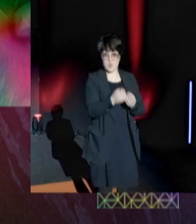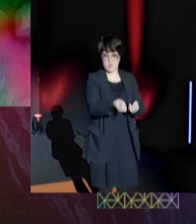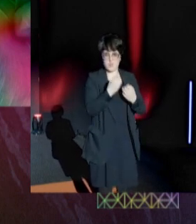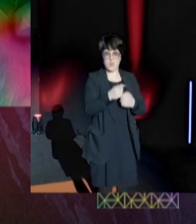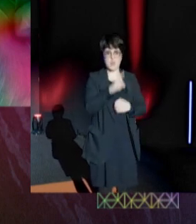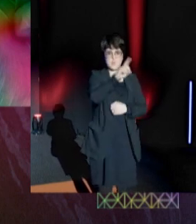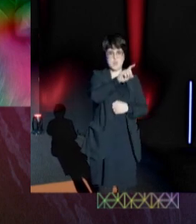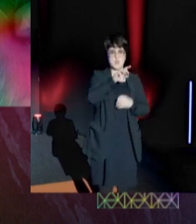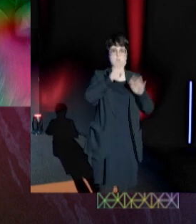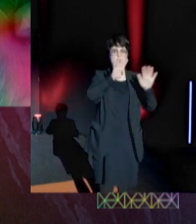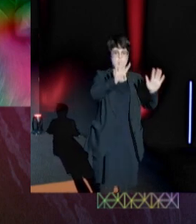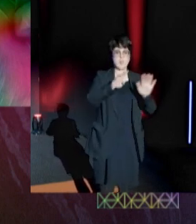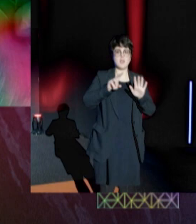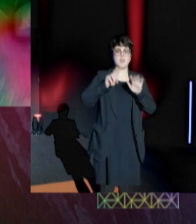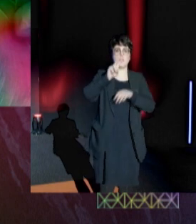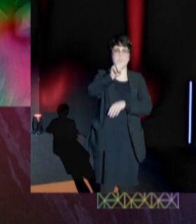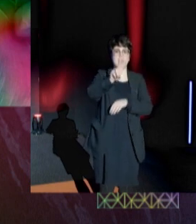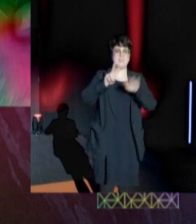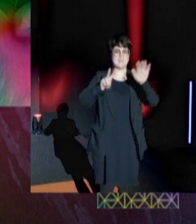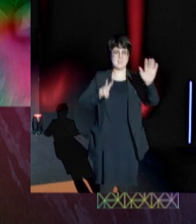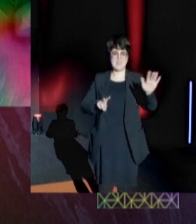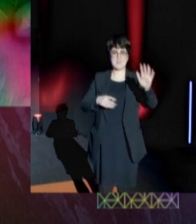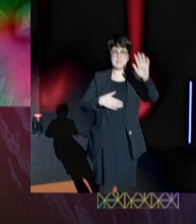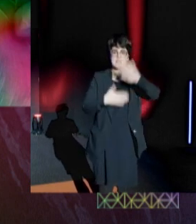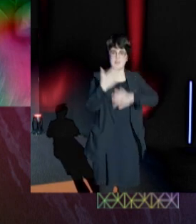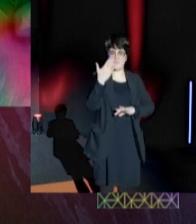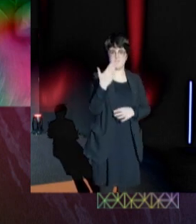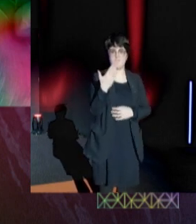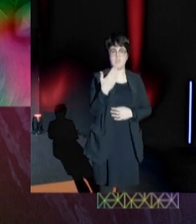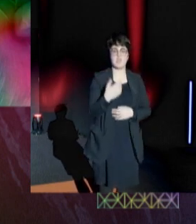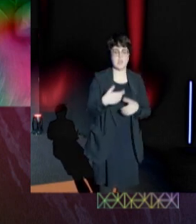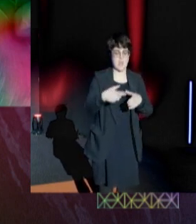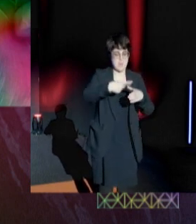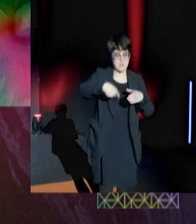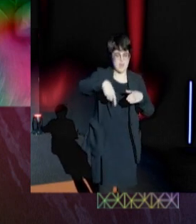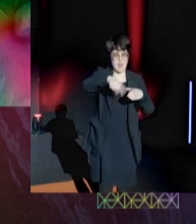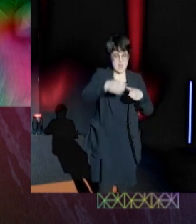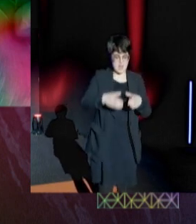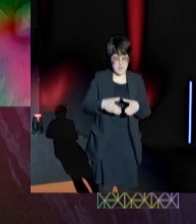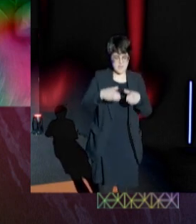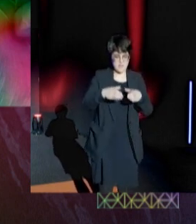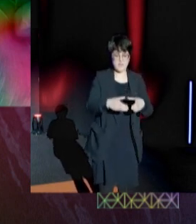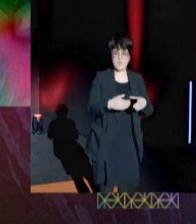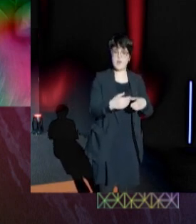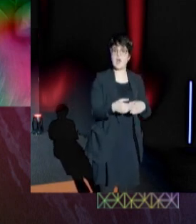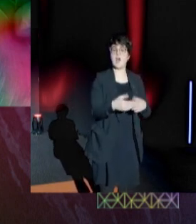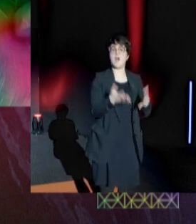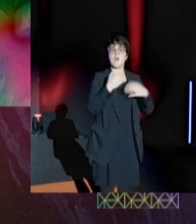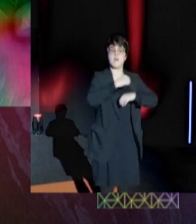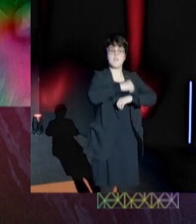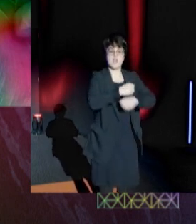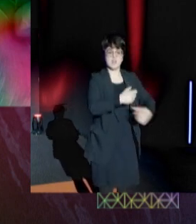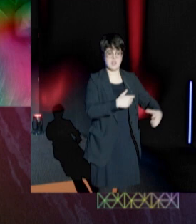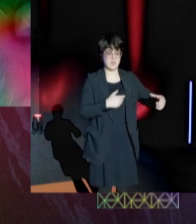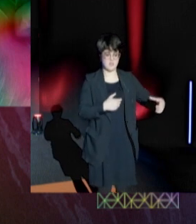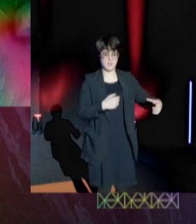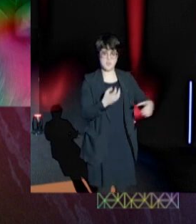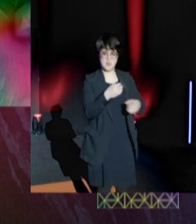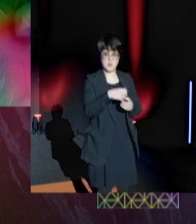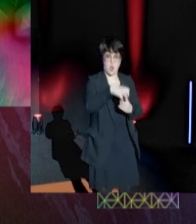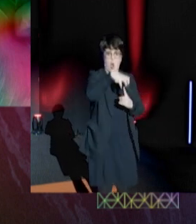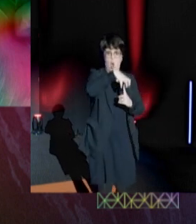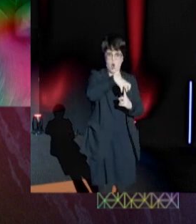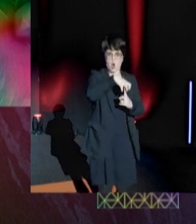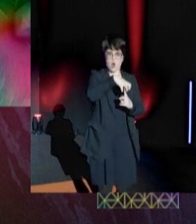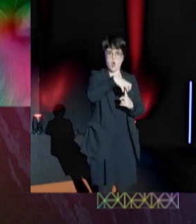en 1927 se dejó olvidado una plaqueta de petri debajo una ventana y se fue a comer y cuando volvió se encontró un hongo que